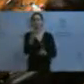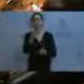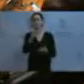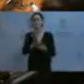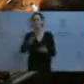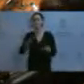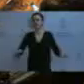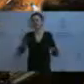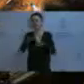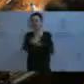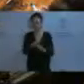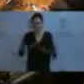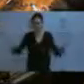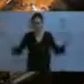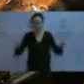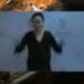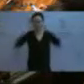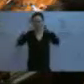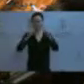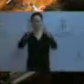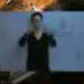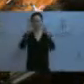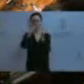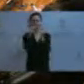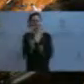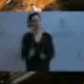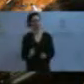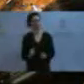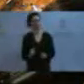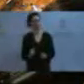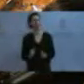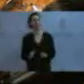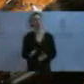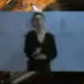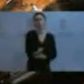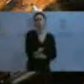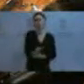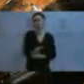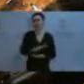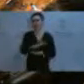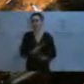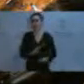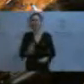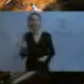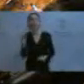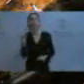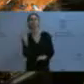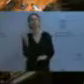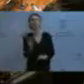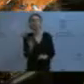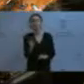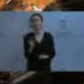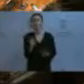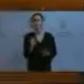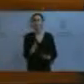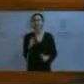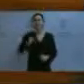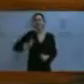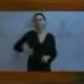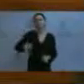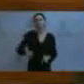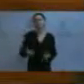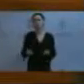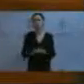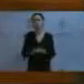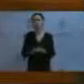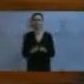al año. Suponen un esfuerzo, como usted sabe, presupuestario muy importante que merece la pena, aunque es verdad que habitualmente se le concede muy